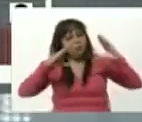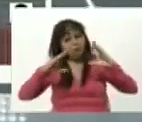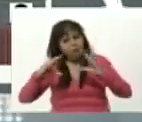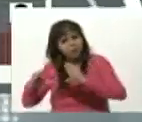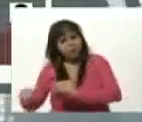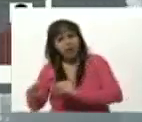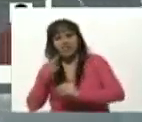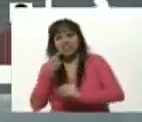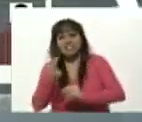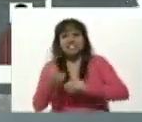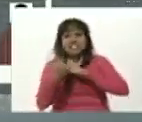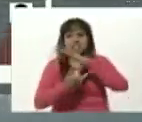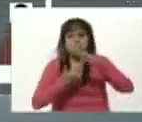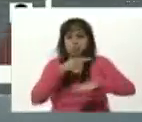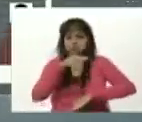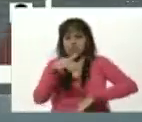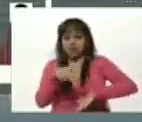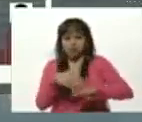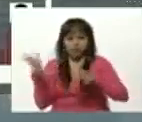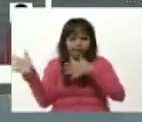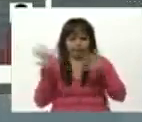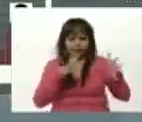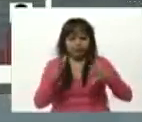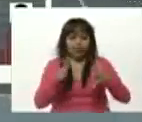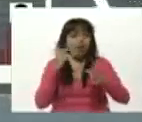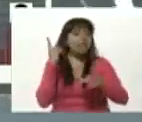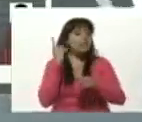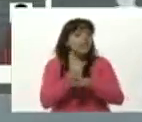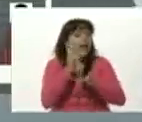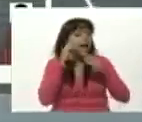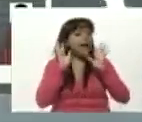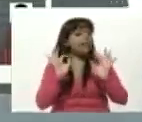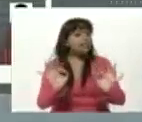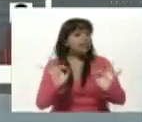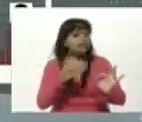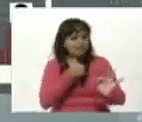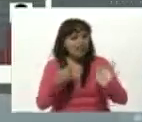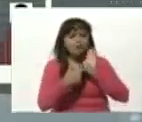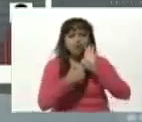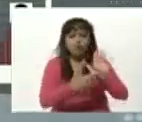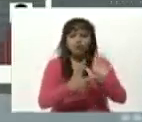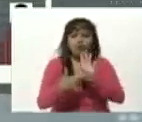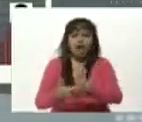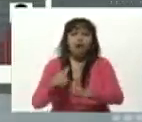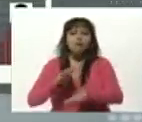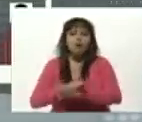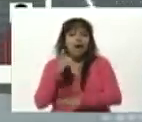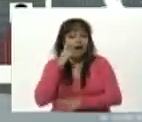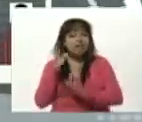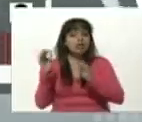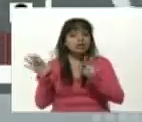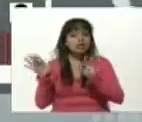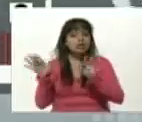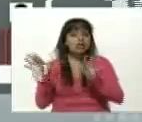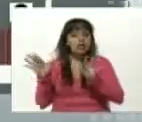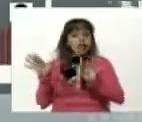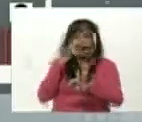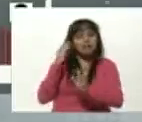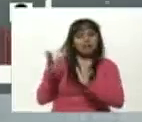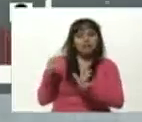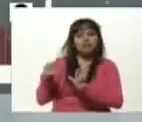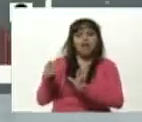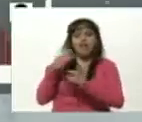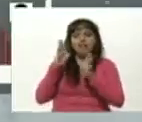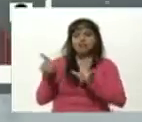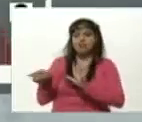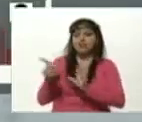INAMEP. Bueno, pero hay que estar pendiente. Pendiente, quise mostrar esto porque estaba pendiente nosotros.